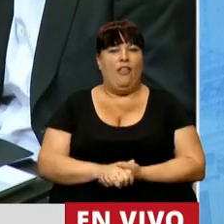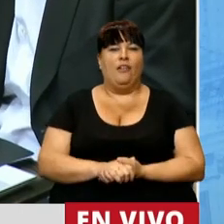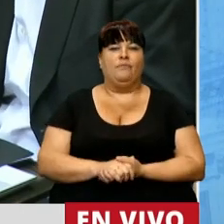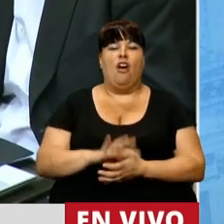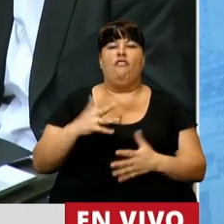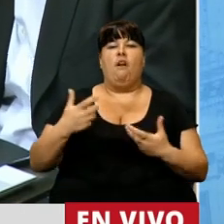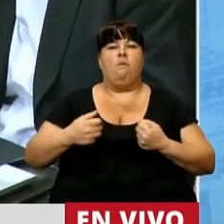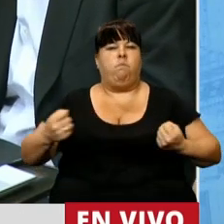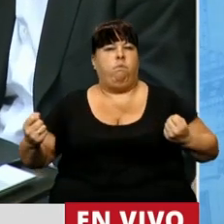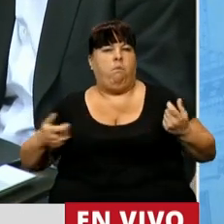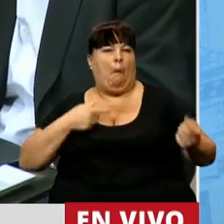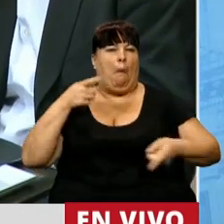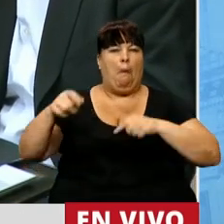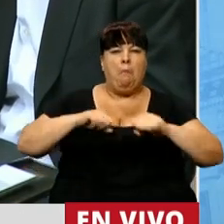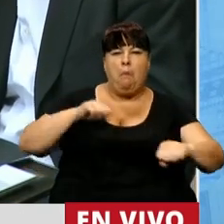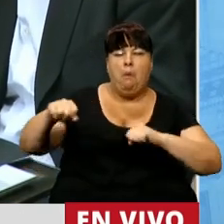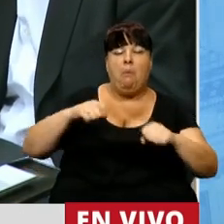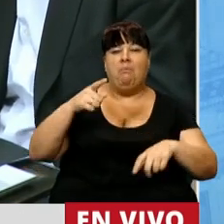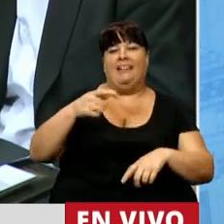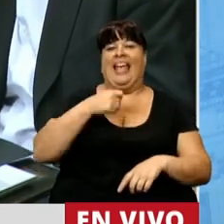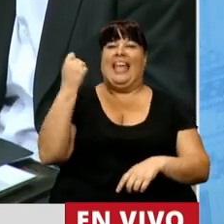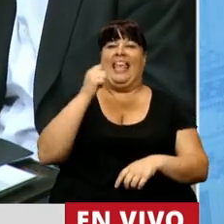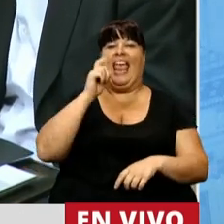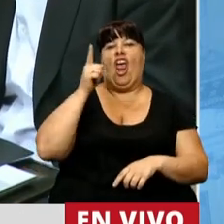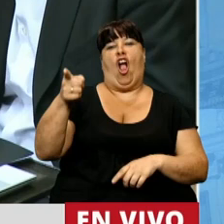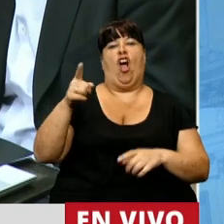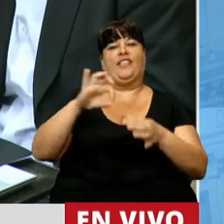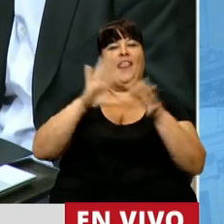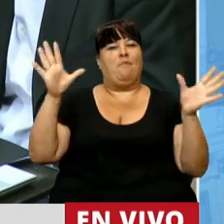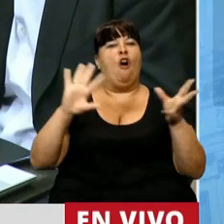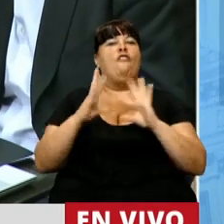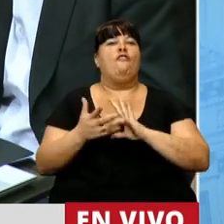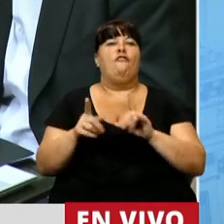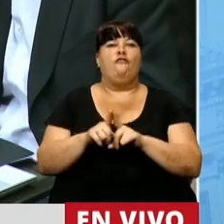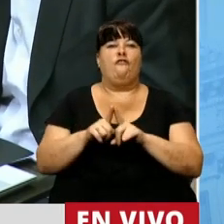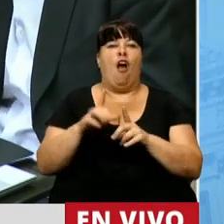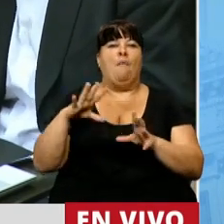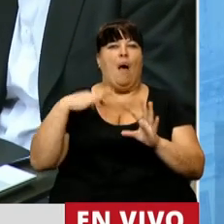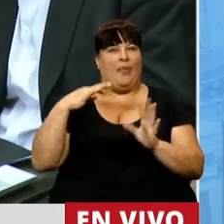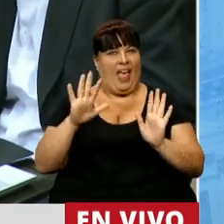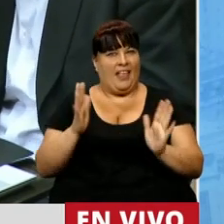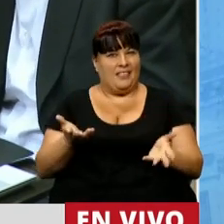sistema patoteril le quiso ganar a la democracia como modo de vida.